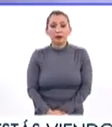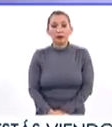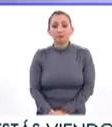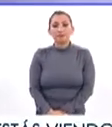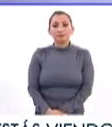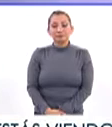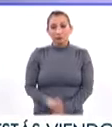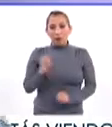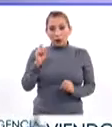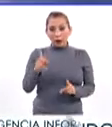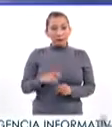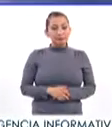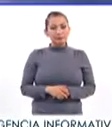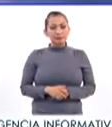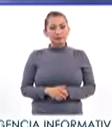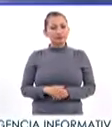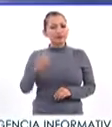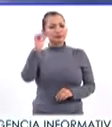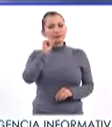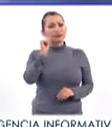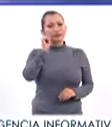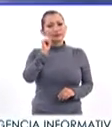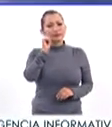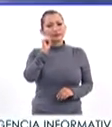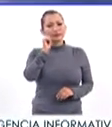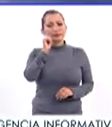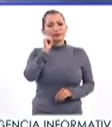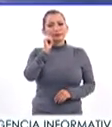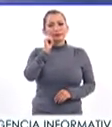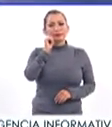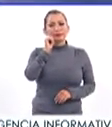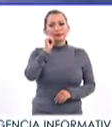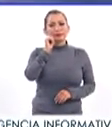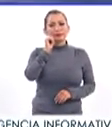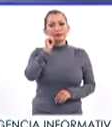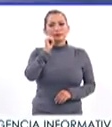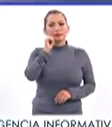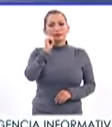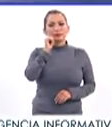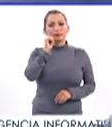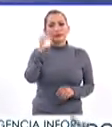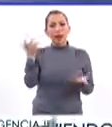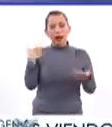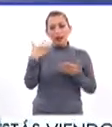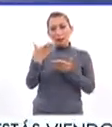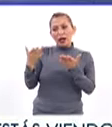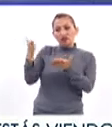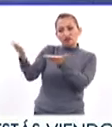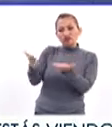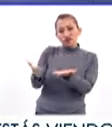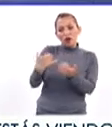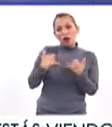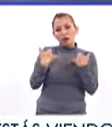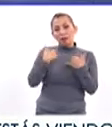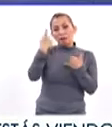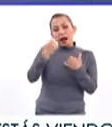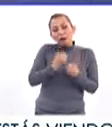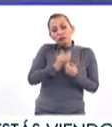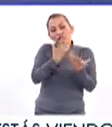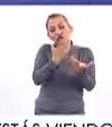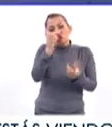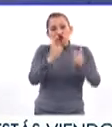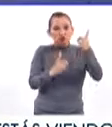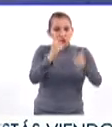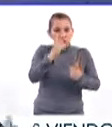bien. Así es, Mauricio, pero bueno, como siempre, le abrimos este espacio a los jóvenes para que expresen